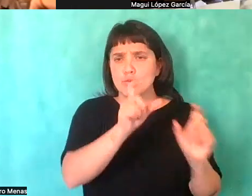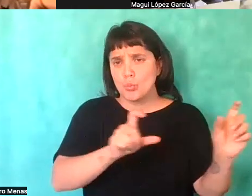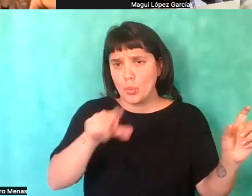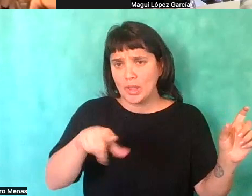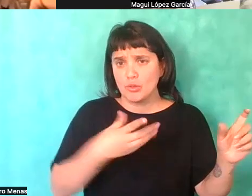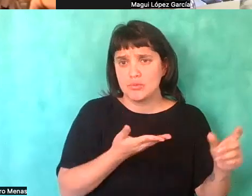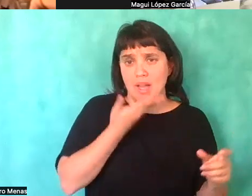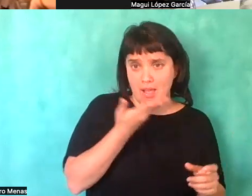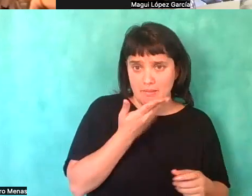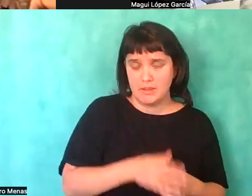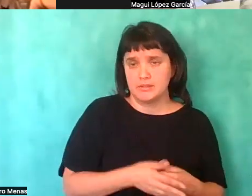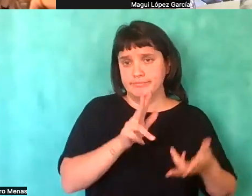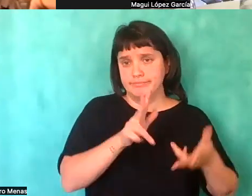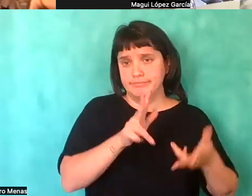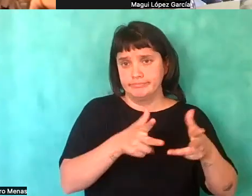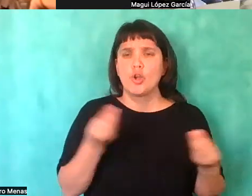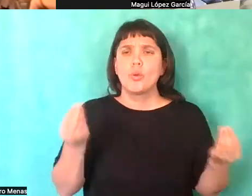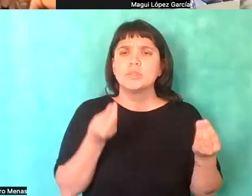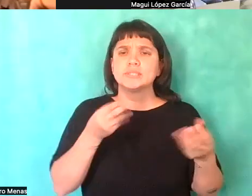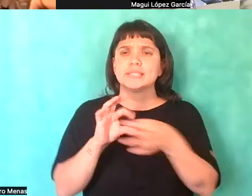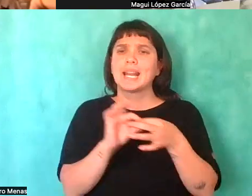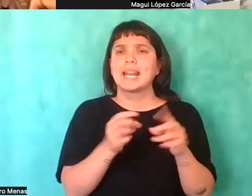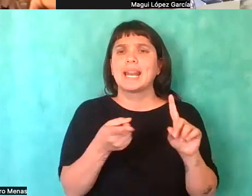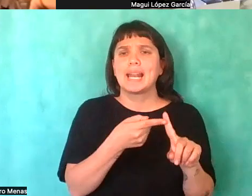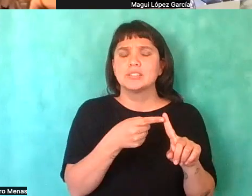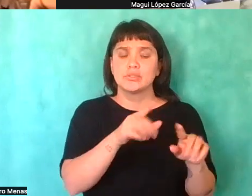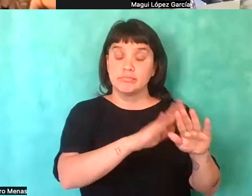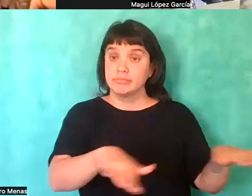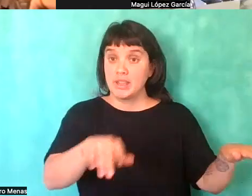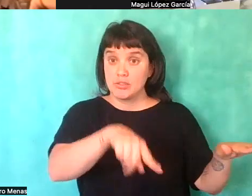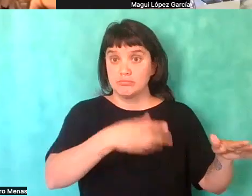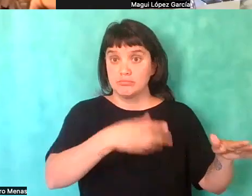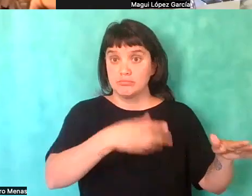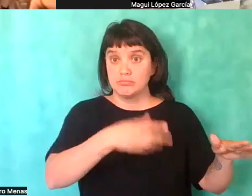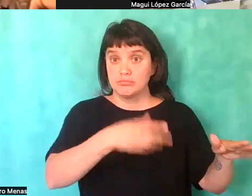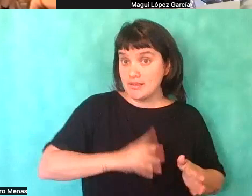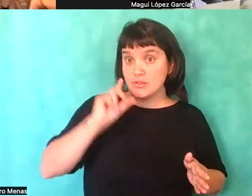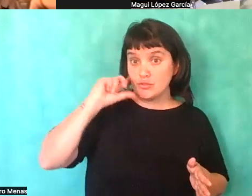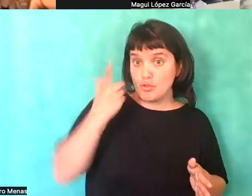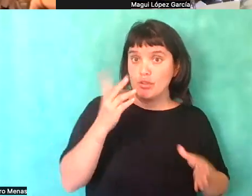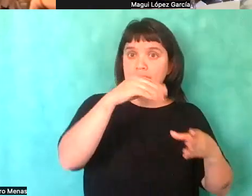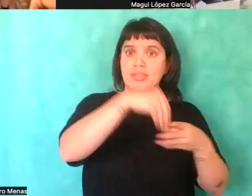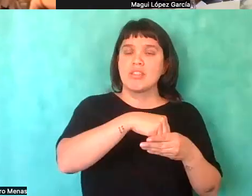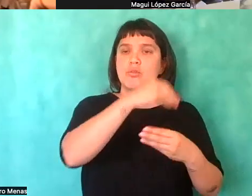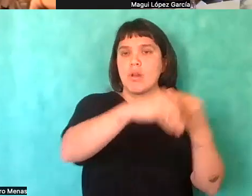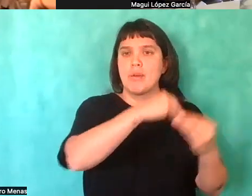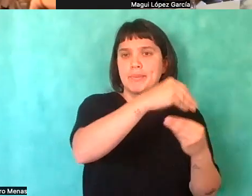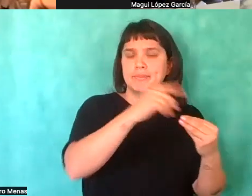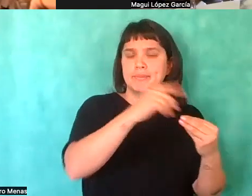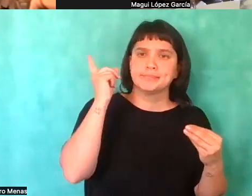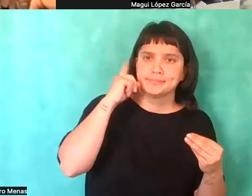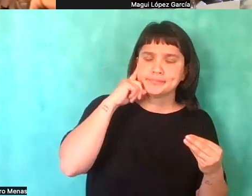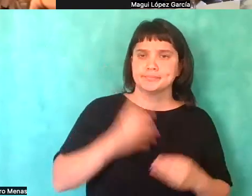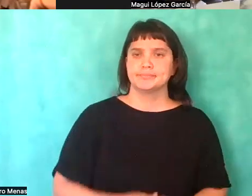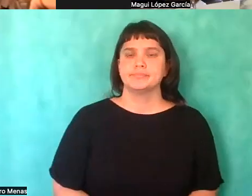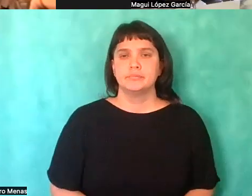lengua de señas de los chicos y chicas que nacen sordos en familias hablantes? Bien,